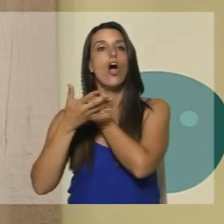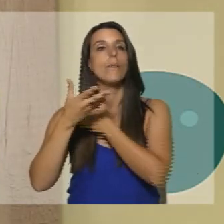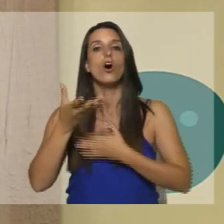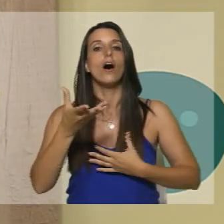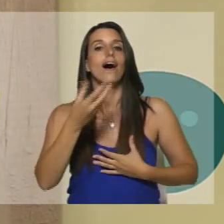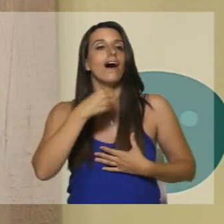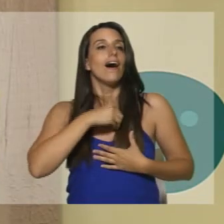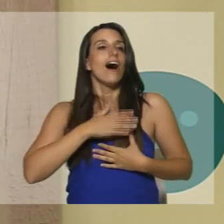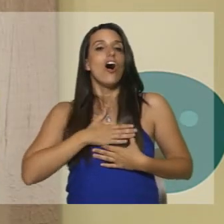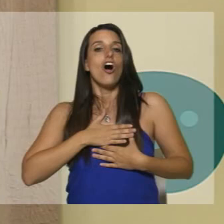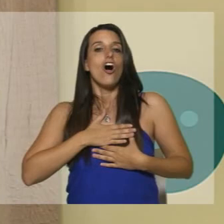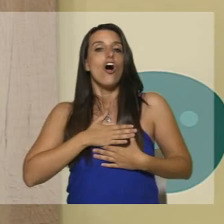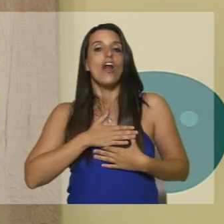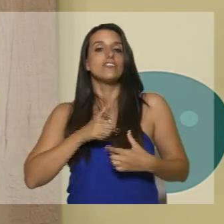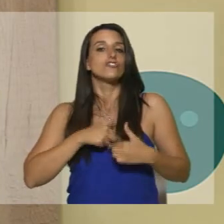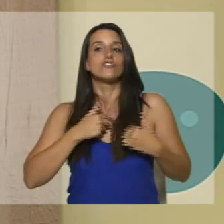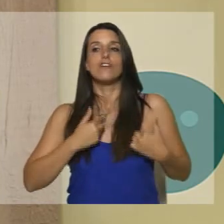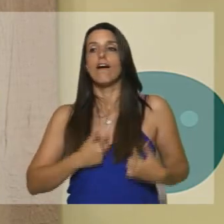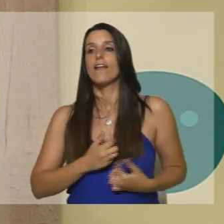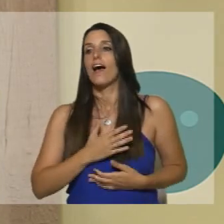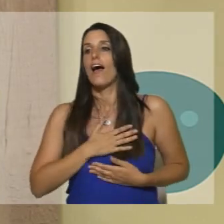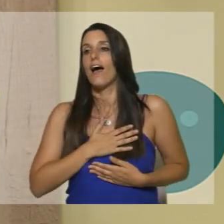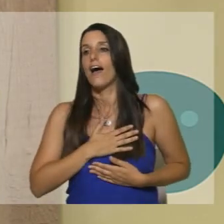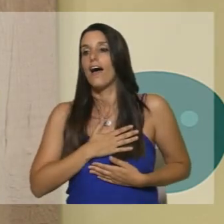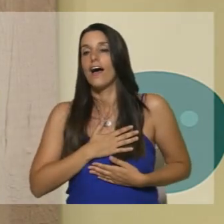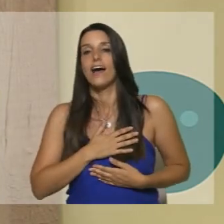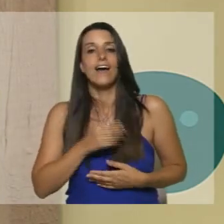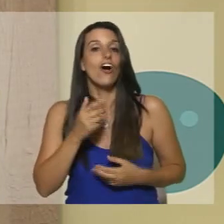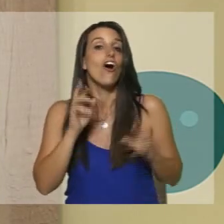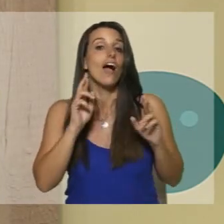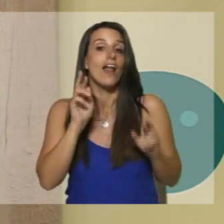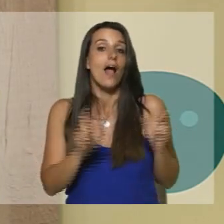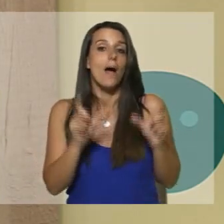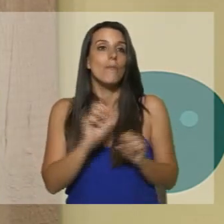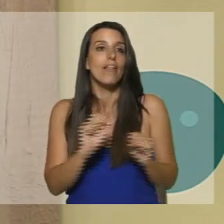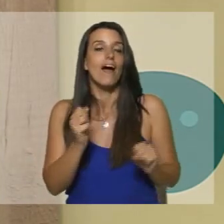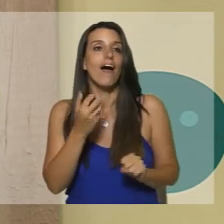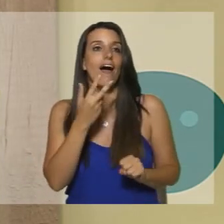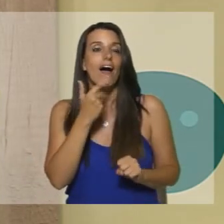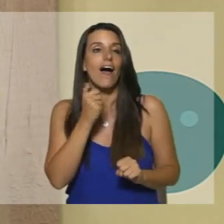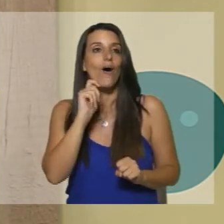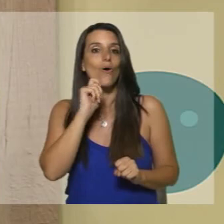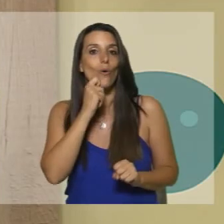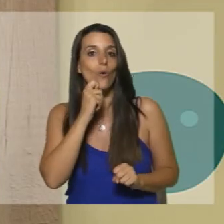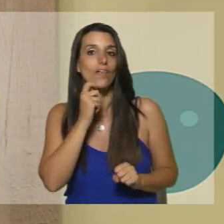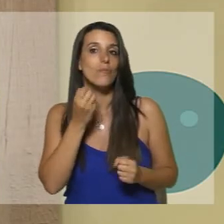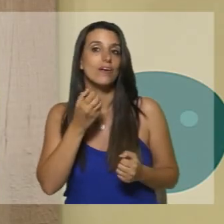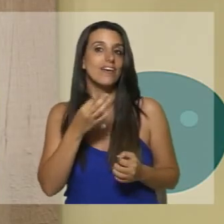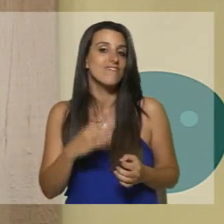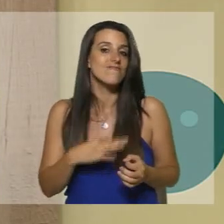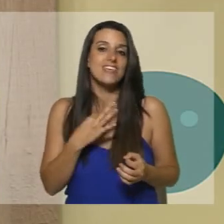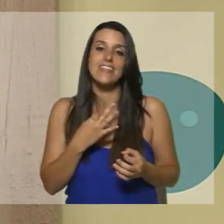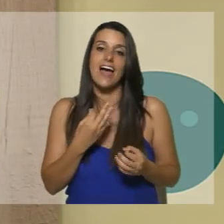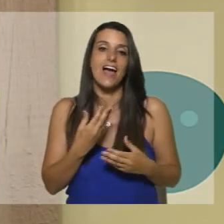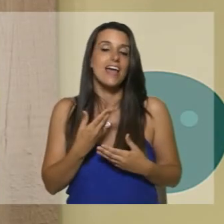que generan como muchas emociones. Y bueno, esperemos que las personas puedan sentirse también identificadas y acompañar la vida, porque la música es eso, ¿no? Es eso.